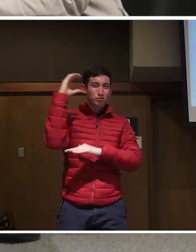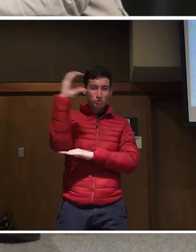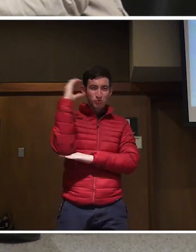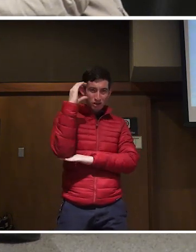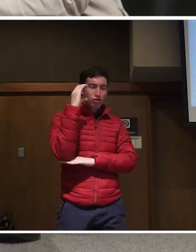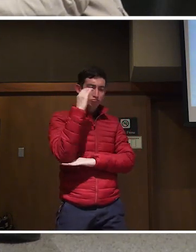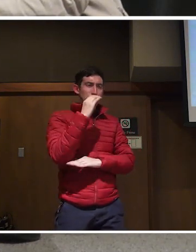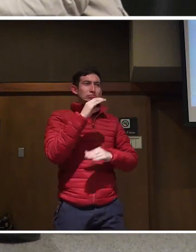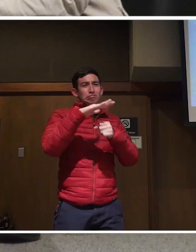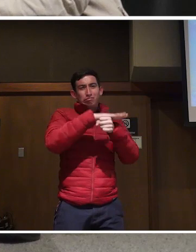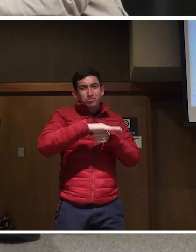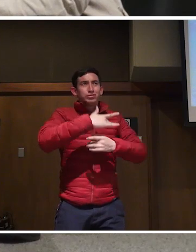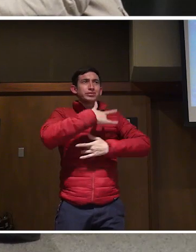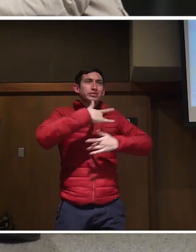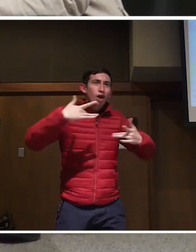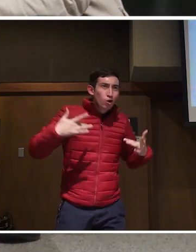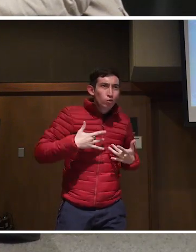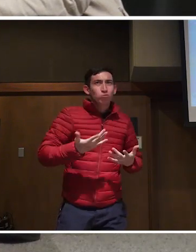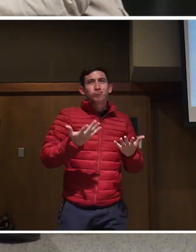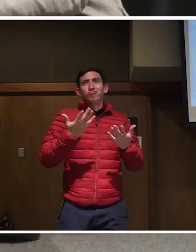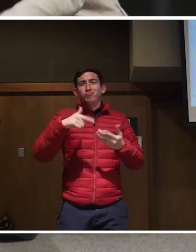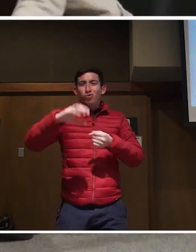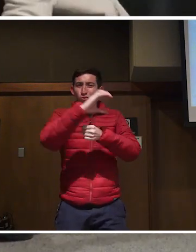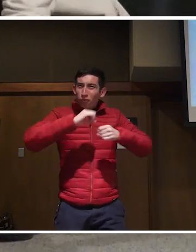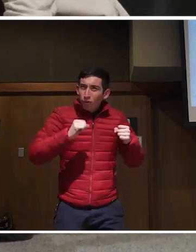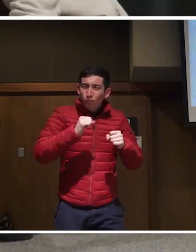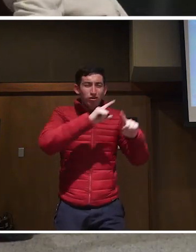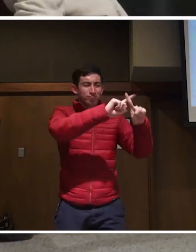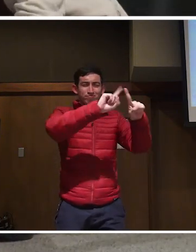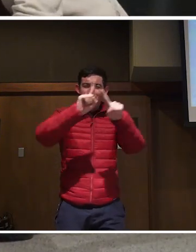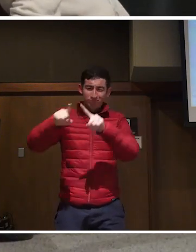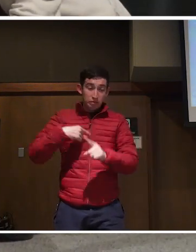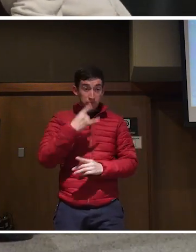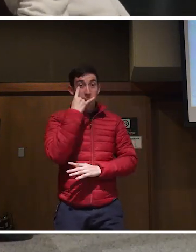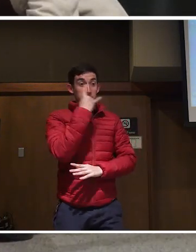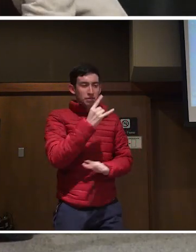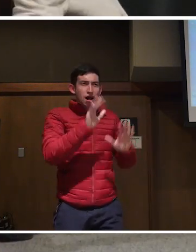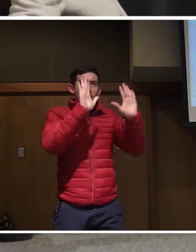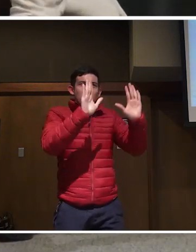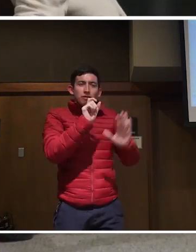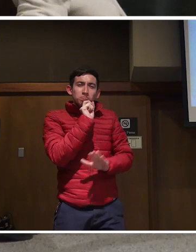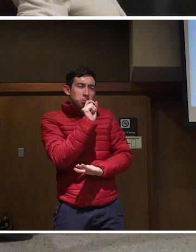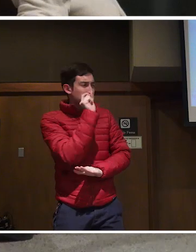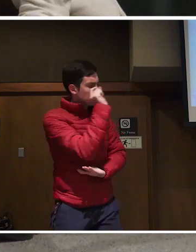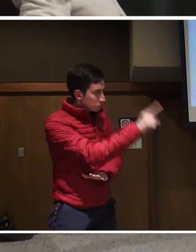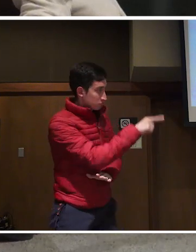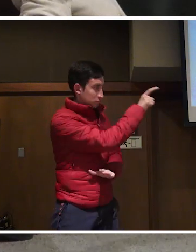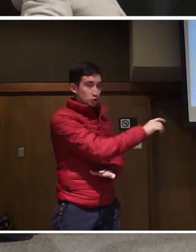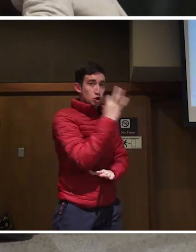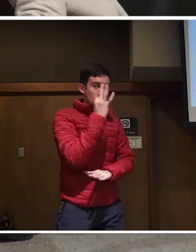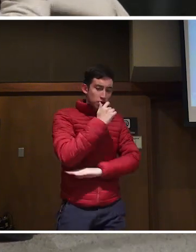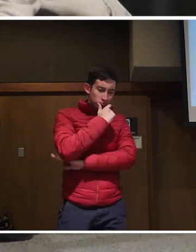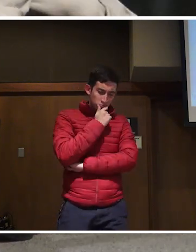usted nos mencionaba acerca de la colección de libros que se encuentran en la biblioteca que se han